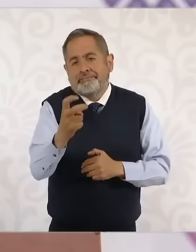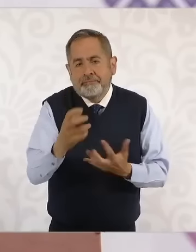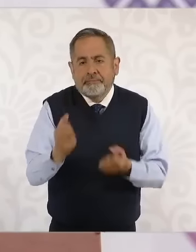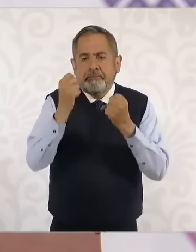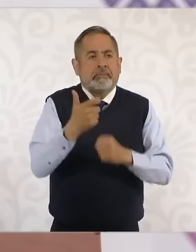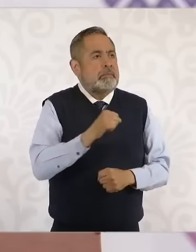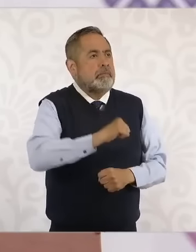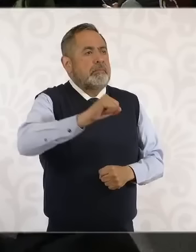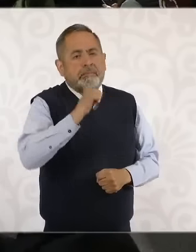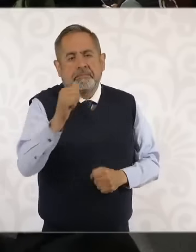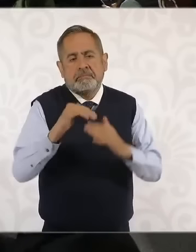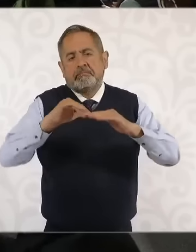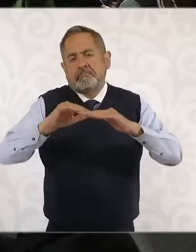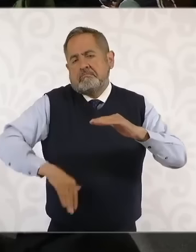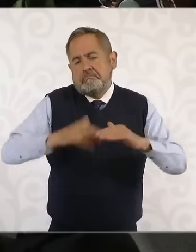la inflación.